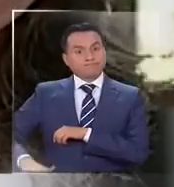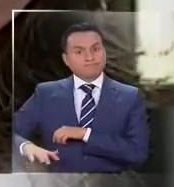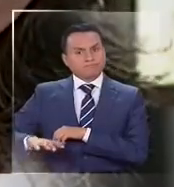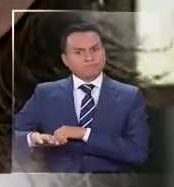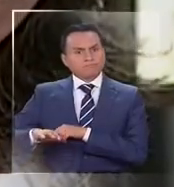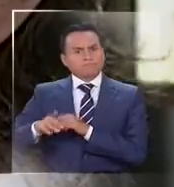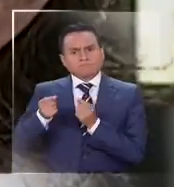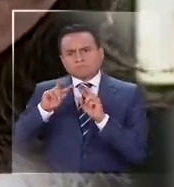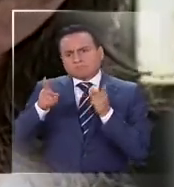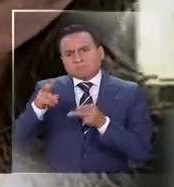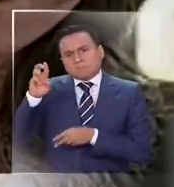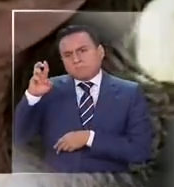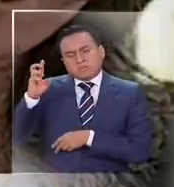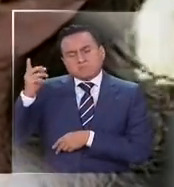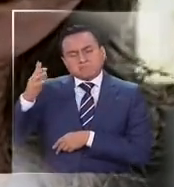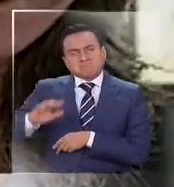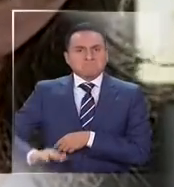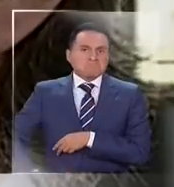como un papá.